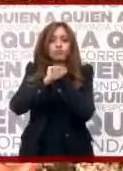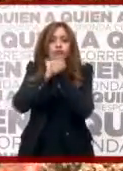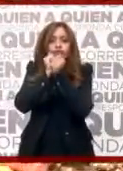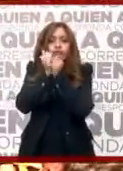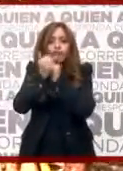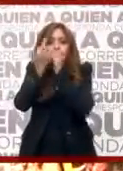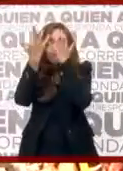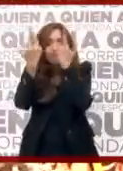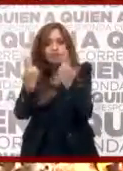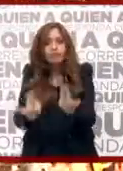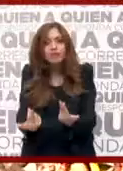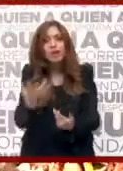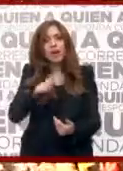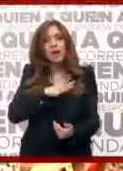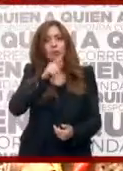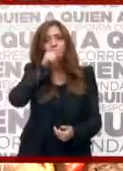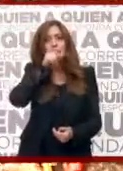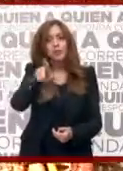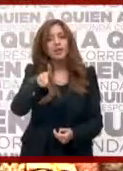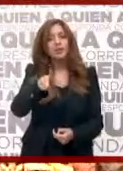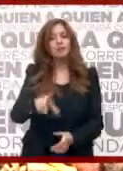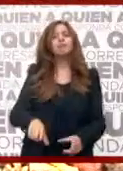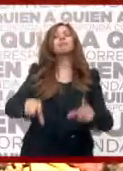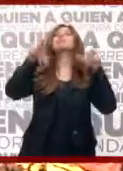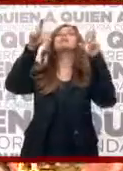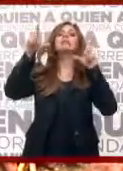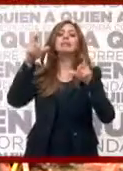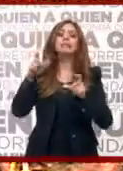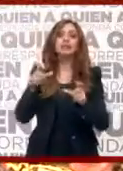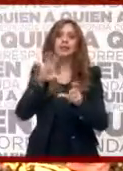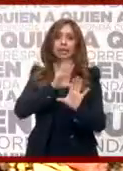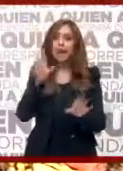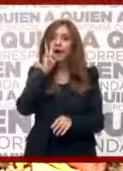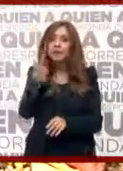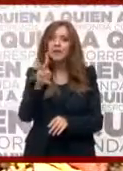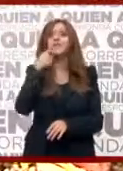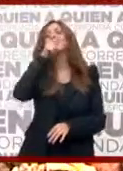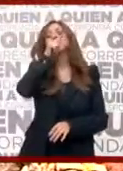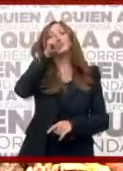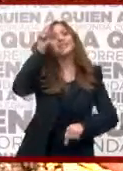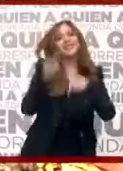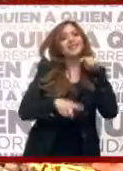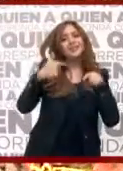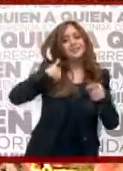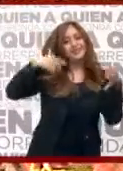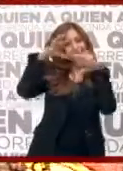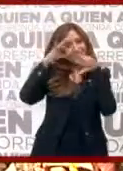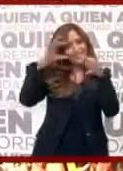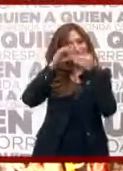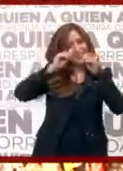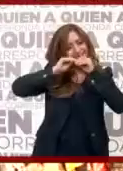todo, ¿no? Mire, por acá andaba mi Twitter. ¡Puf! ¿Ya lo vieron? Pues quítese Twitter y yo voy a seguir